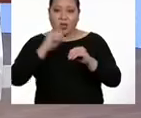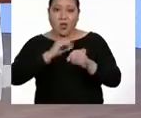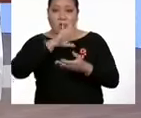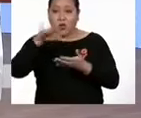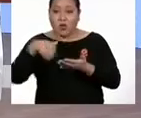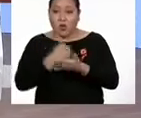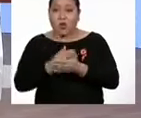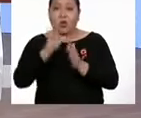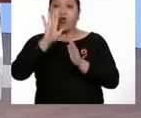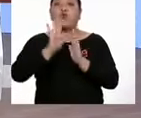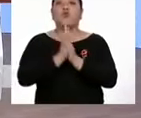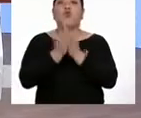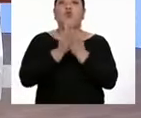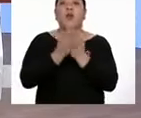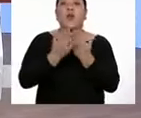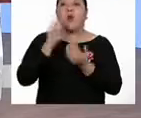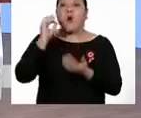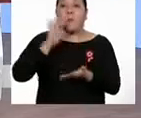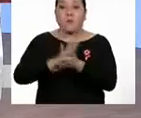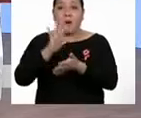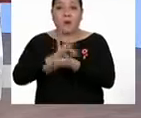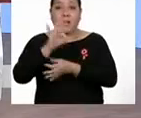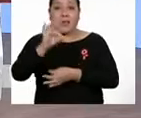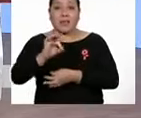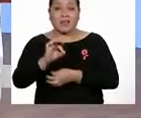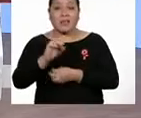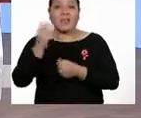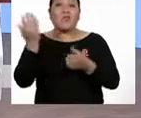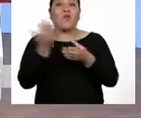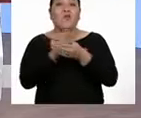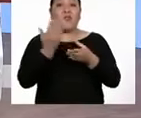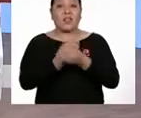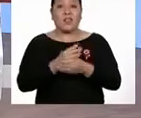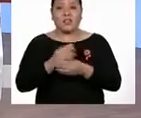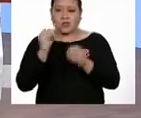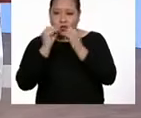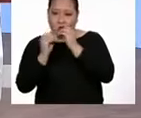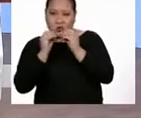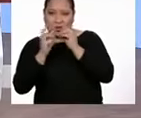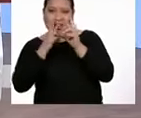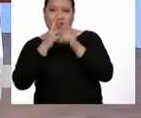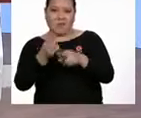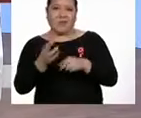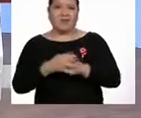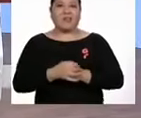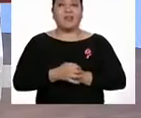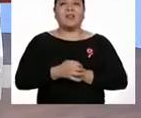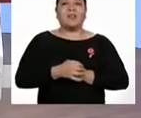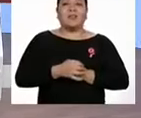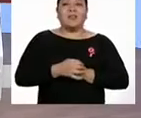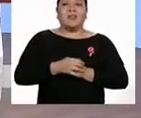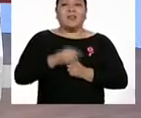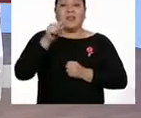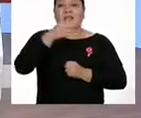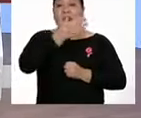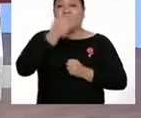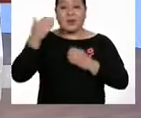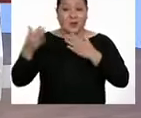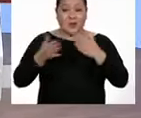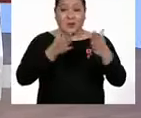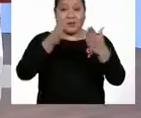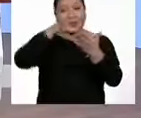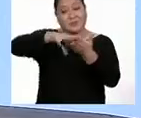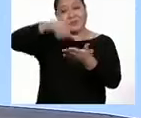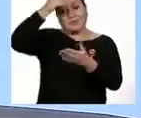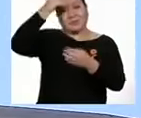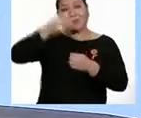sus cuadernos o folder de trabajo, ni de resolver las situaciones propuestas. Ese será el mejor camino para